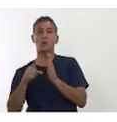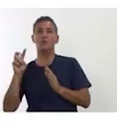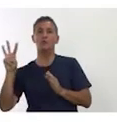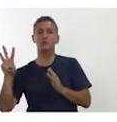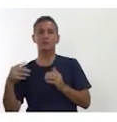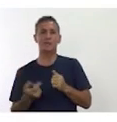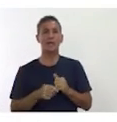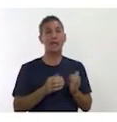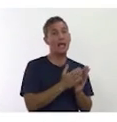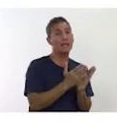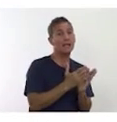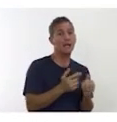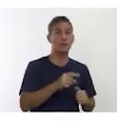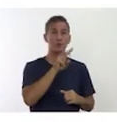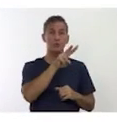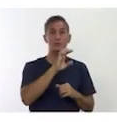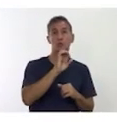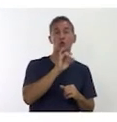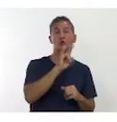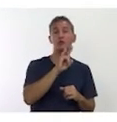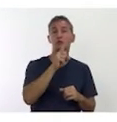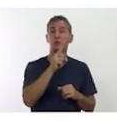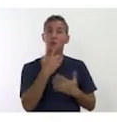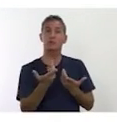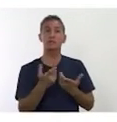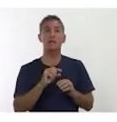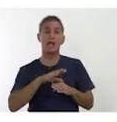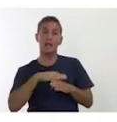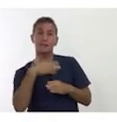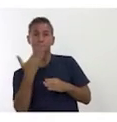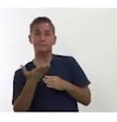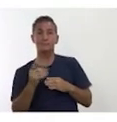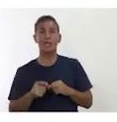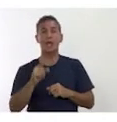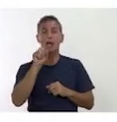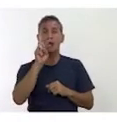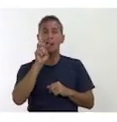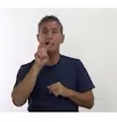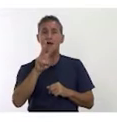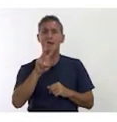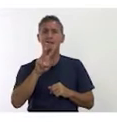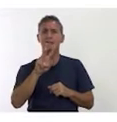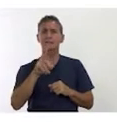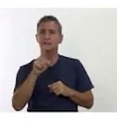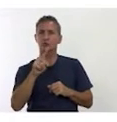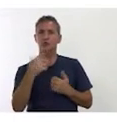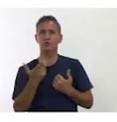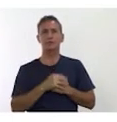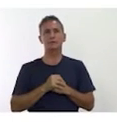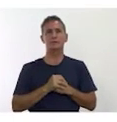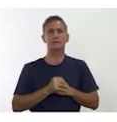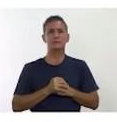9.3 de las páginas 291 a la